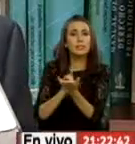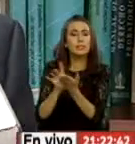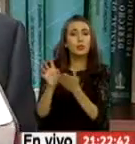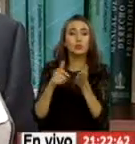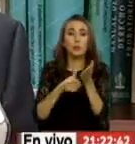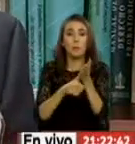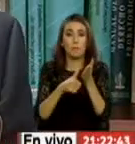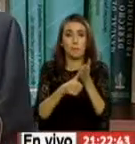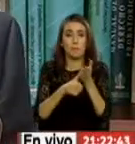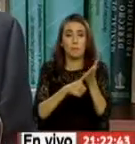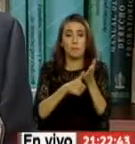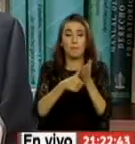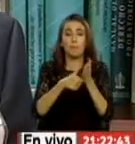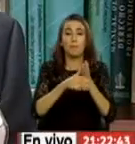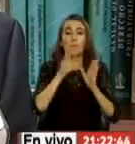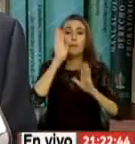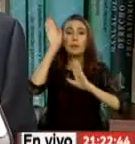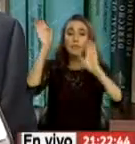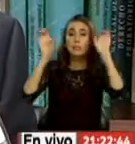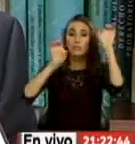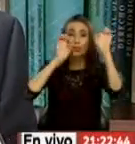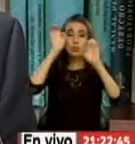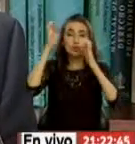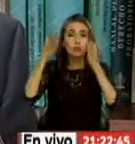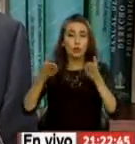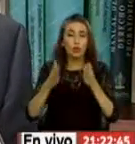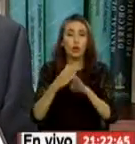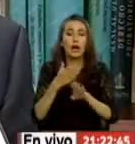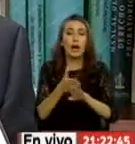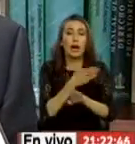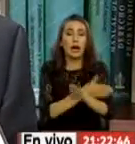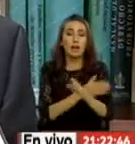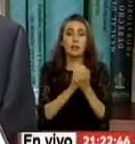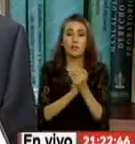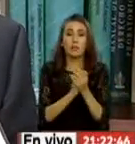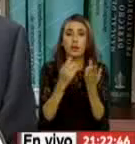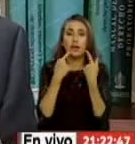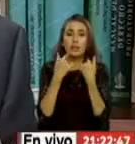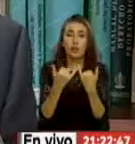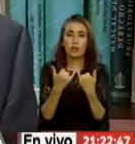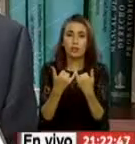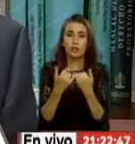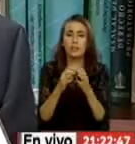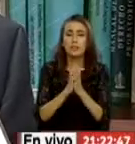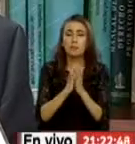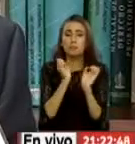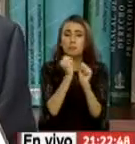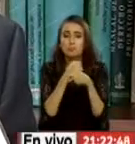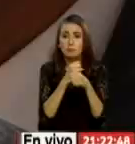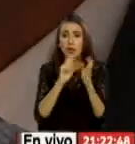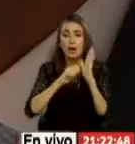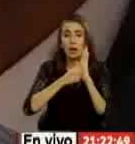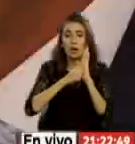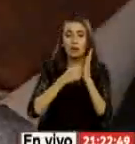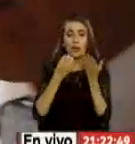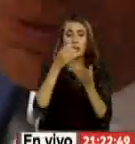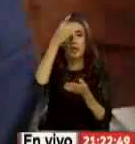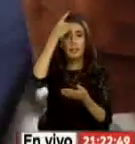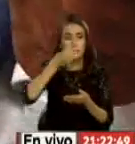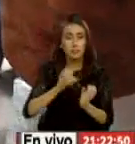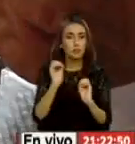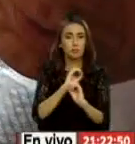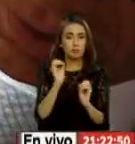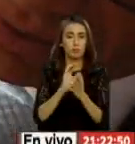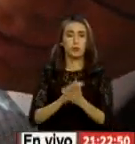ministro de sectores estratégicos es extemporáneo y en consecuencia inejecutable. La Contraloría sale del baile. Según los